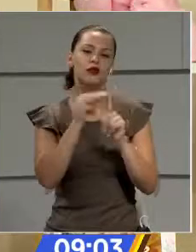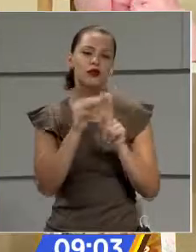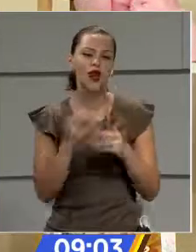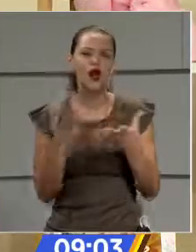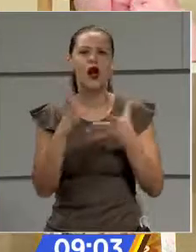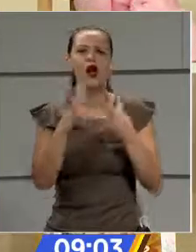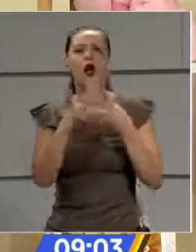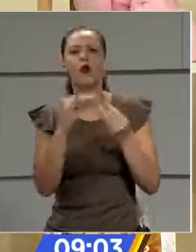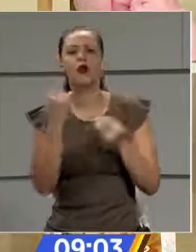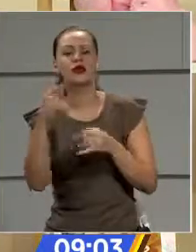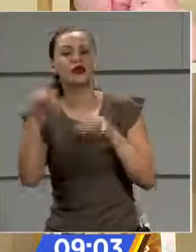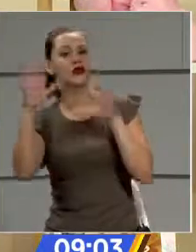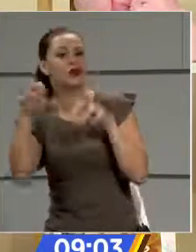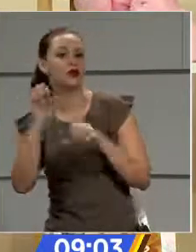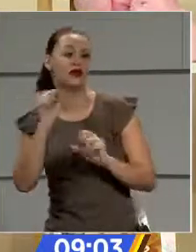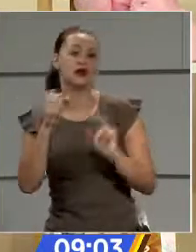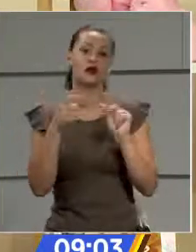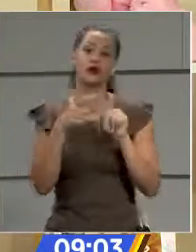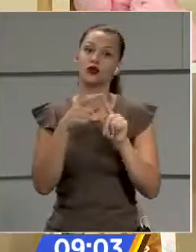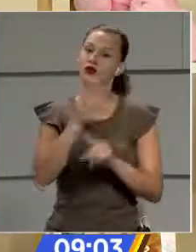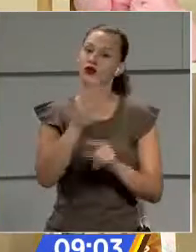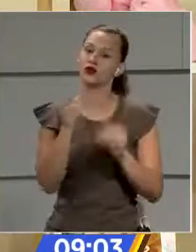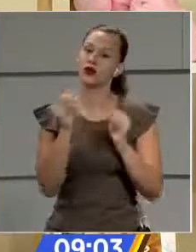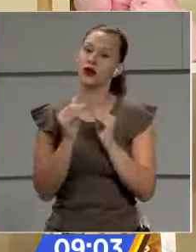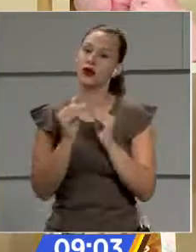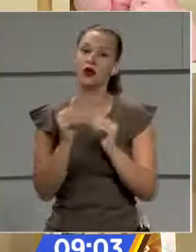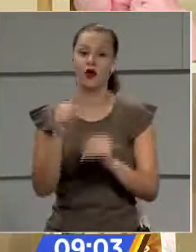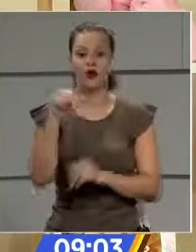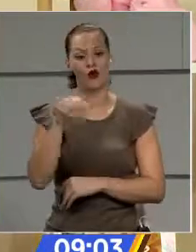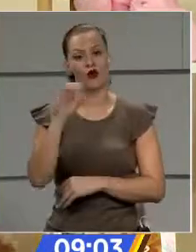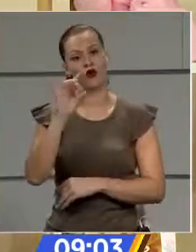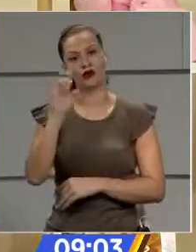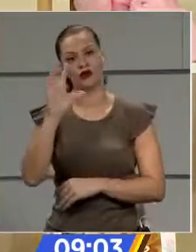cuéntenos si está lloviendo o no desde sus casas, hoy al